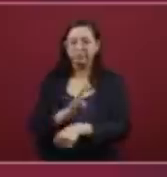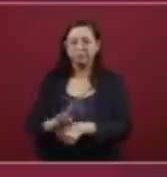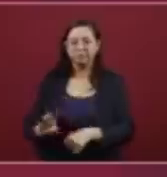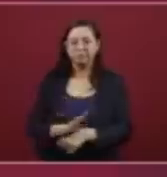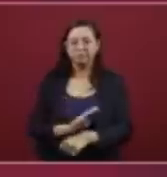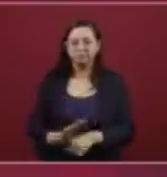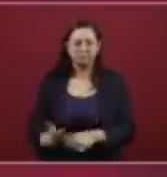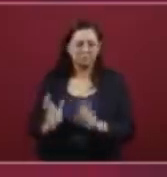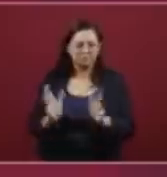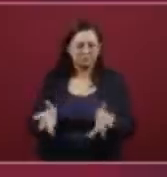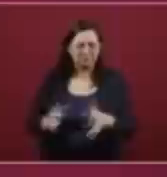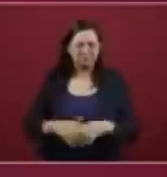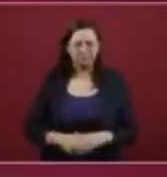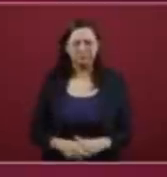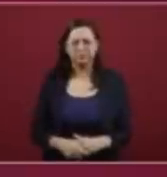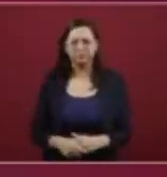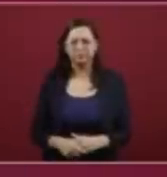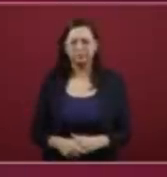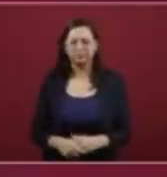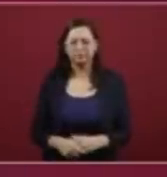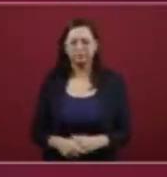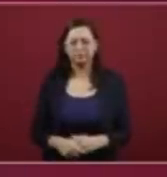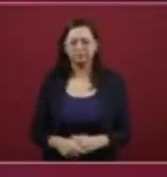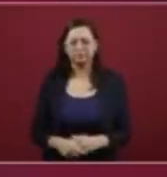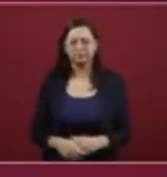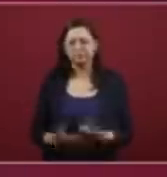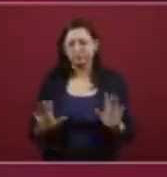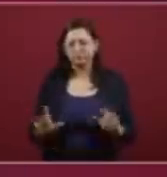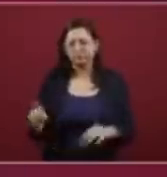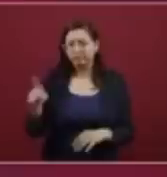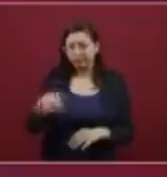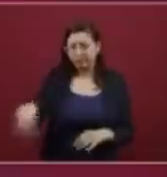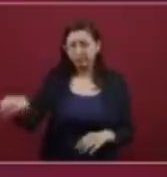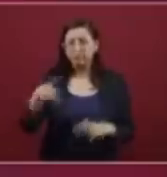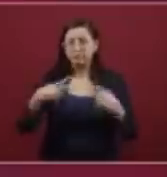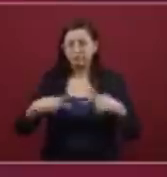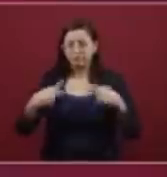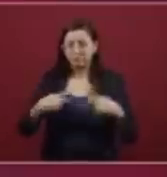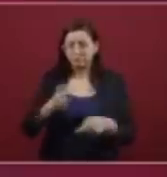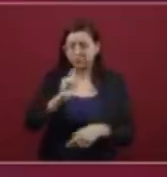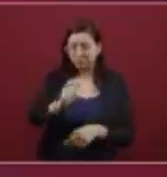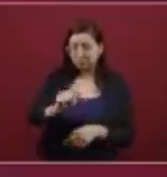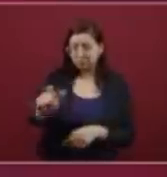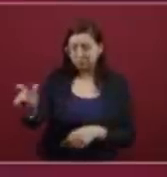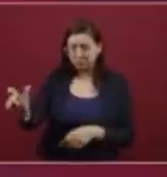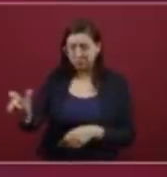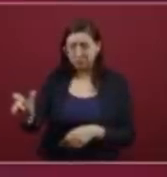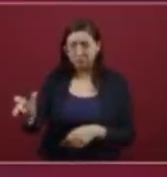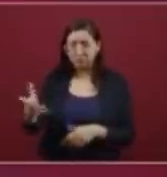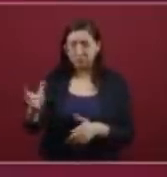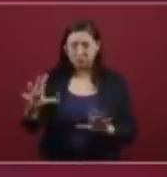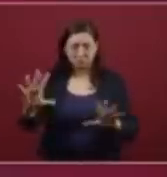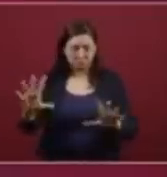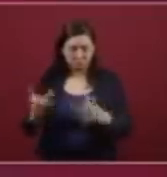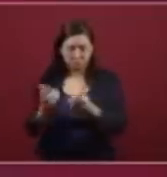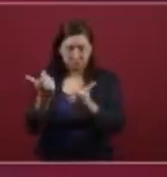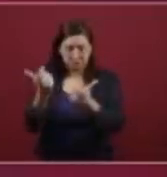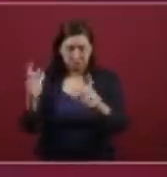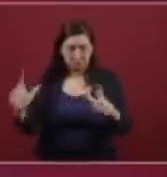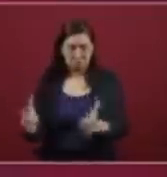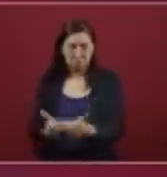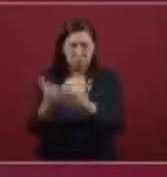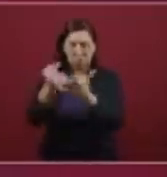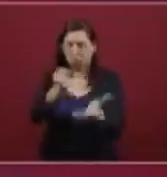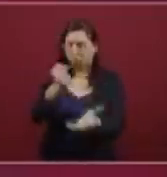directo, y que la gente que recibe el beneficio decida libremente.